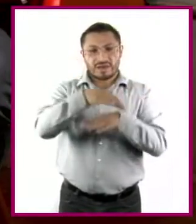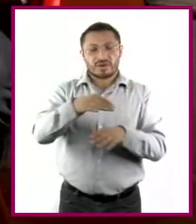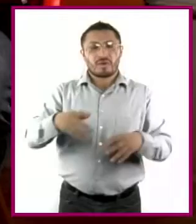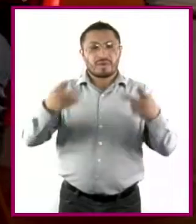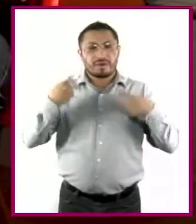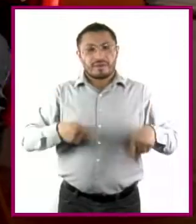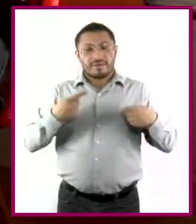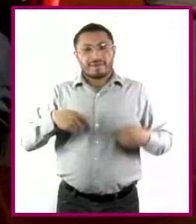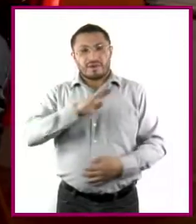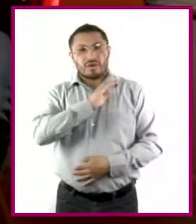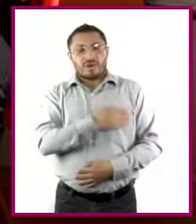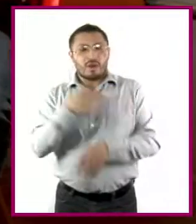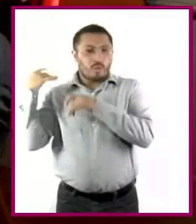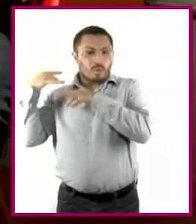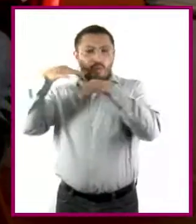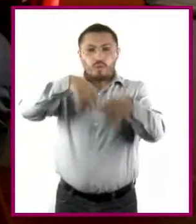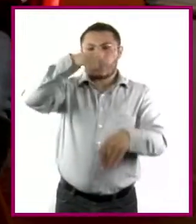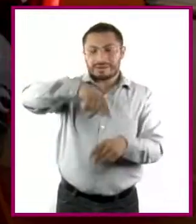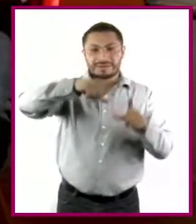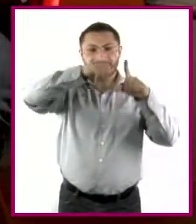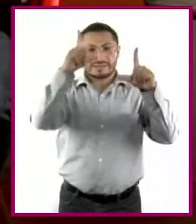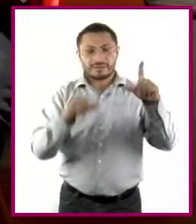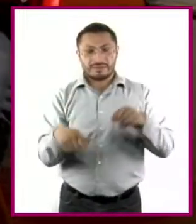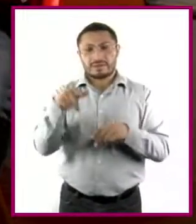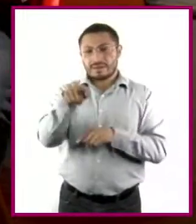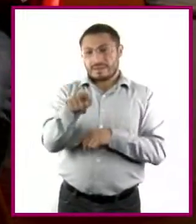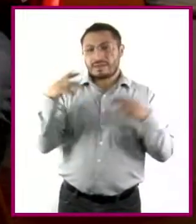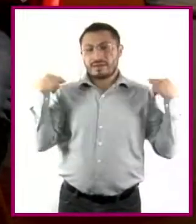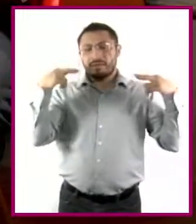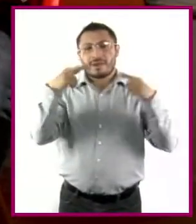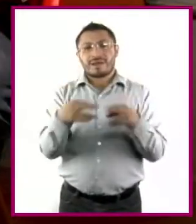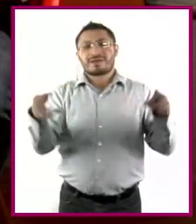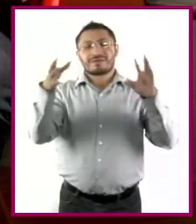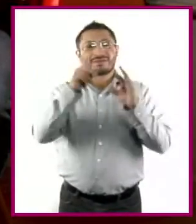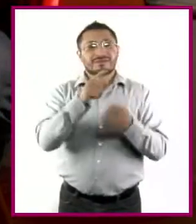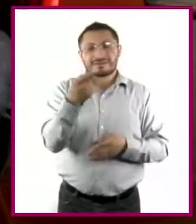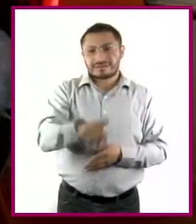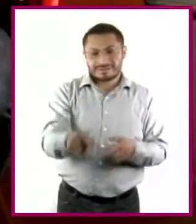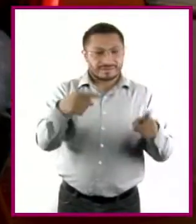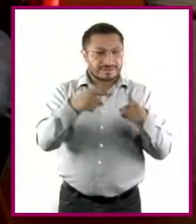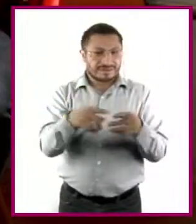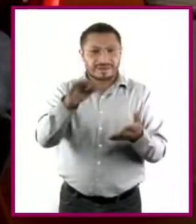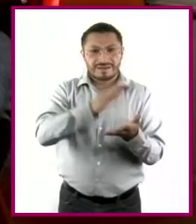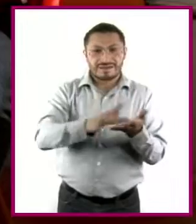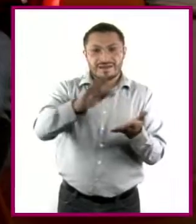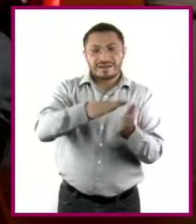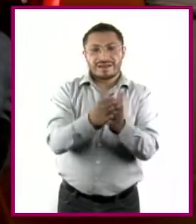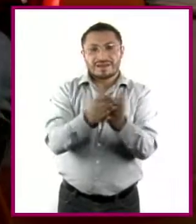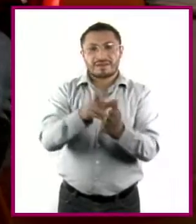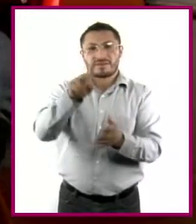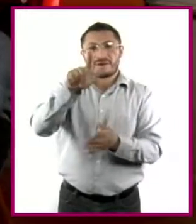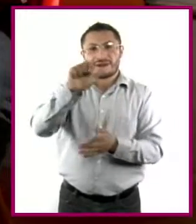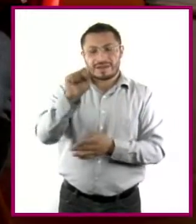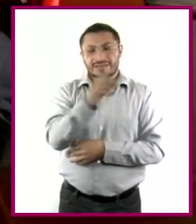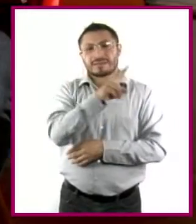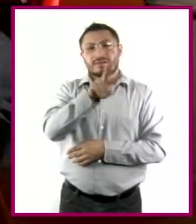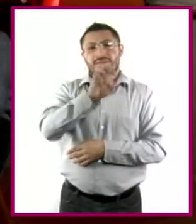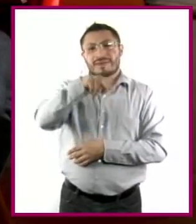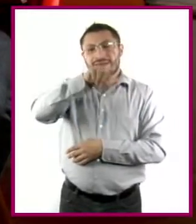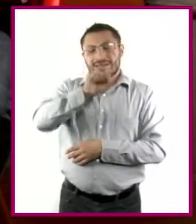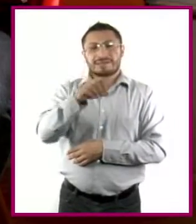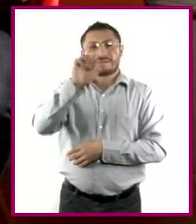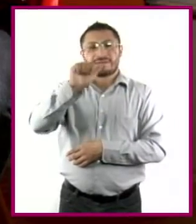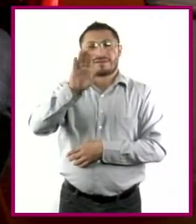de los españoles y el profesor nos dejó leer unos fragmentos del libro Las venas abiertas de América Latina, del escritor